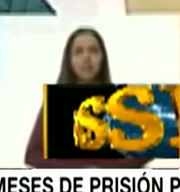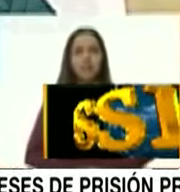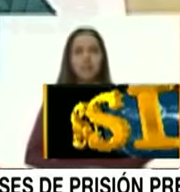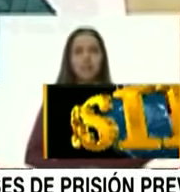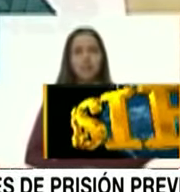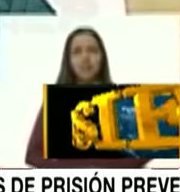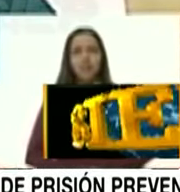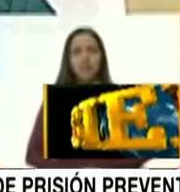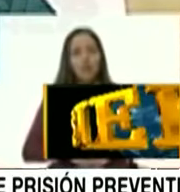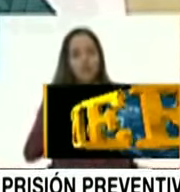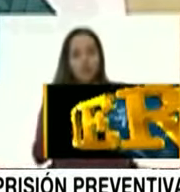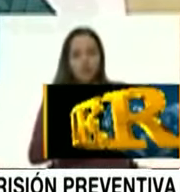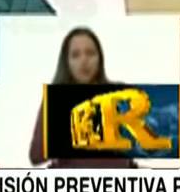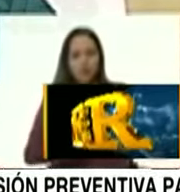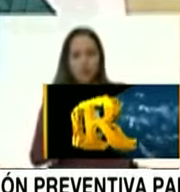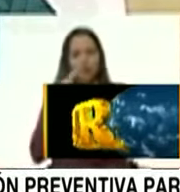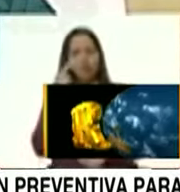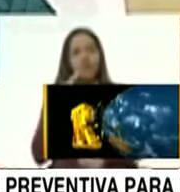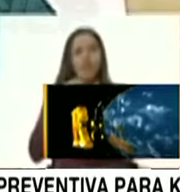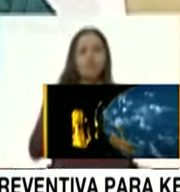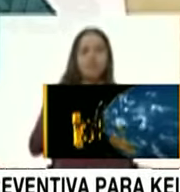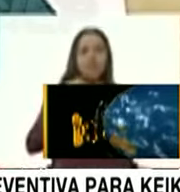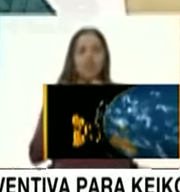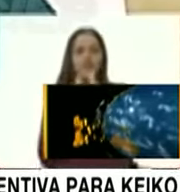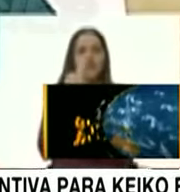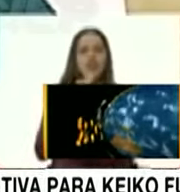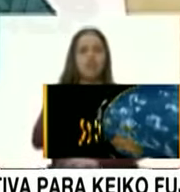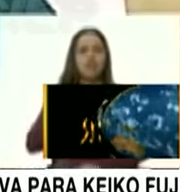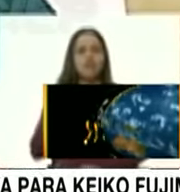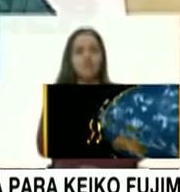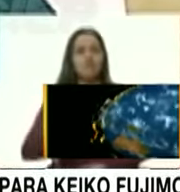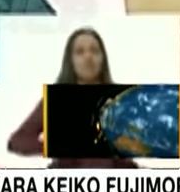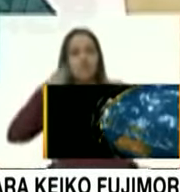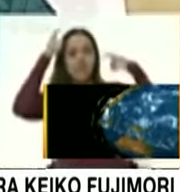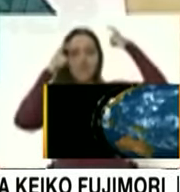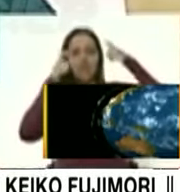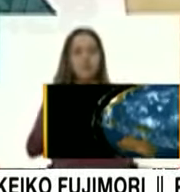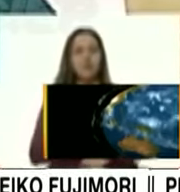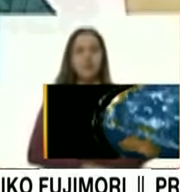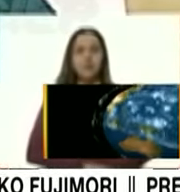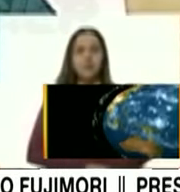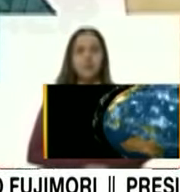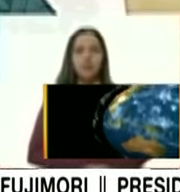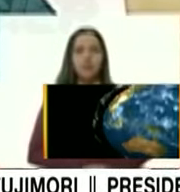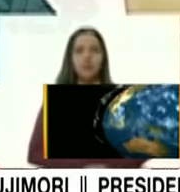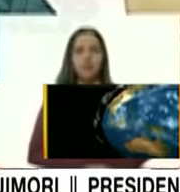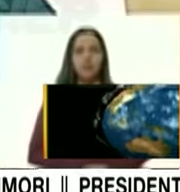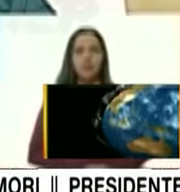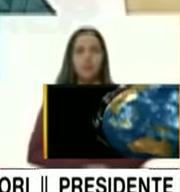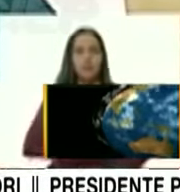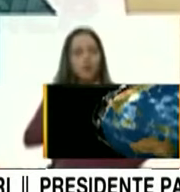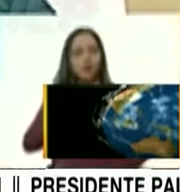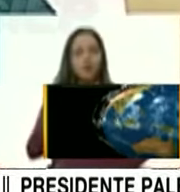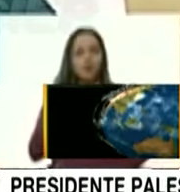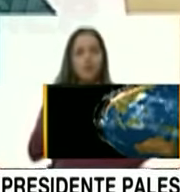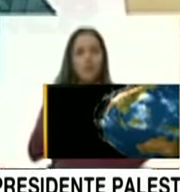con la revolución bolivariana liderada y fundada por nuestro comandante Chávez, hemos sido un país